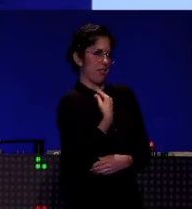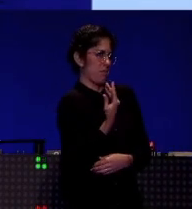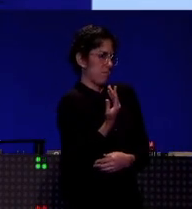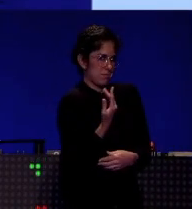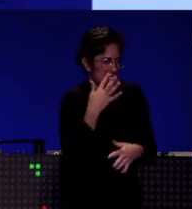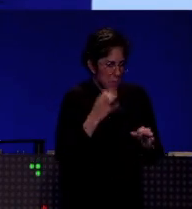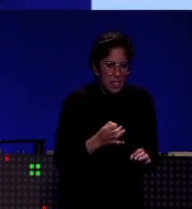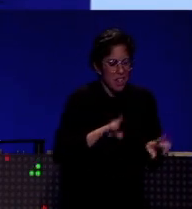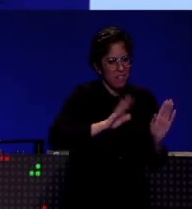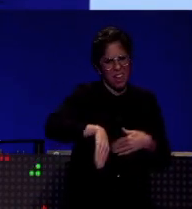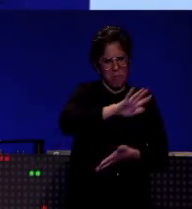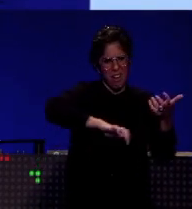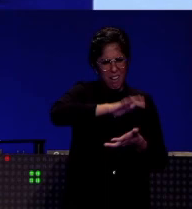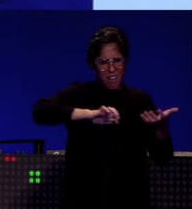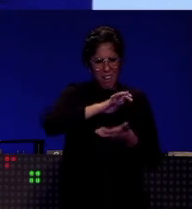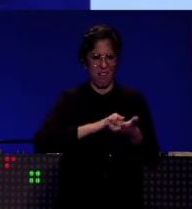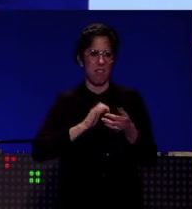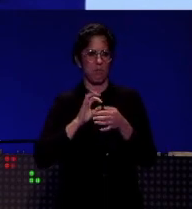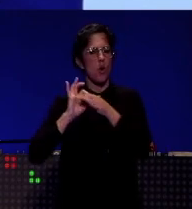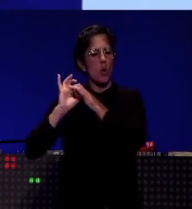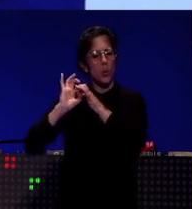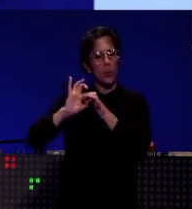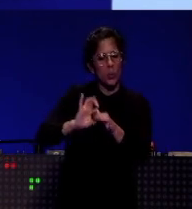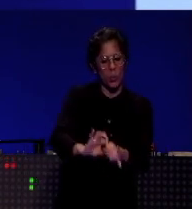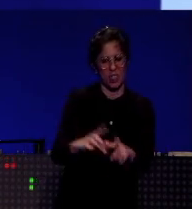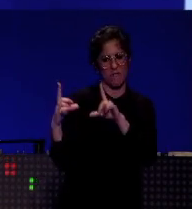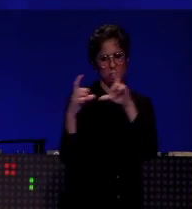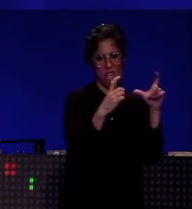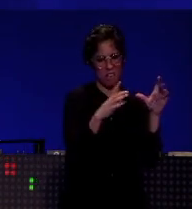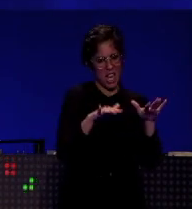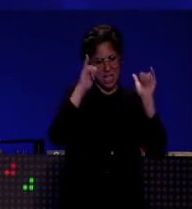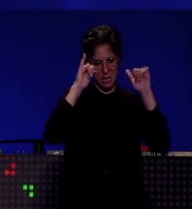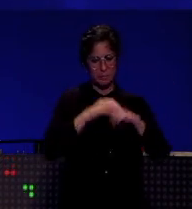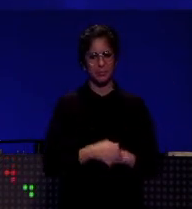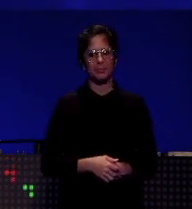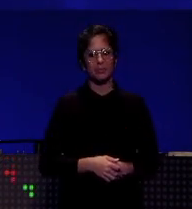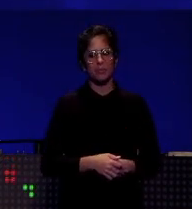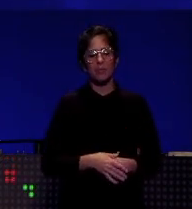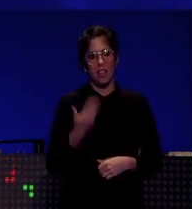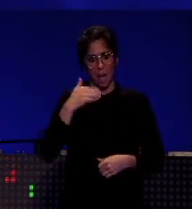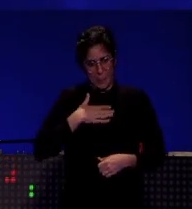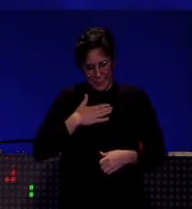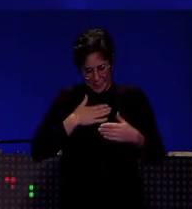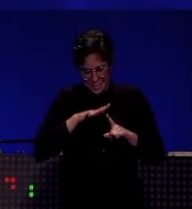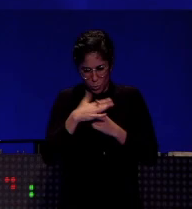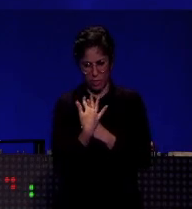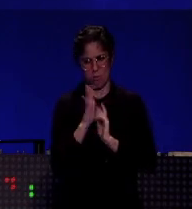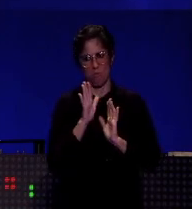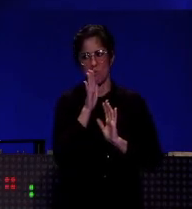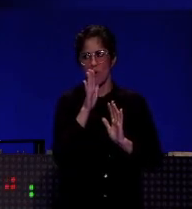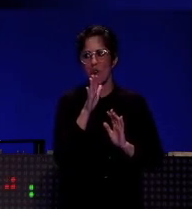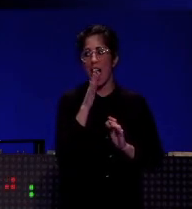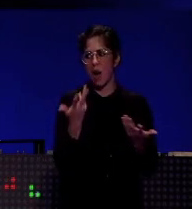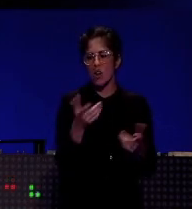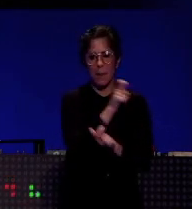la fotografía ni nada en mi caso fue necesario aunque no siempre lo es porque hay gente ya que con los filtros se sacan unos fotones increíbles